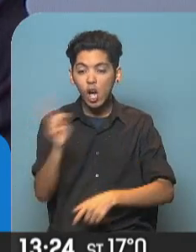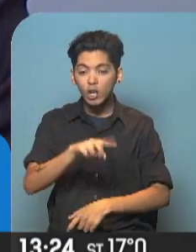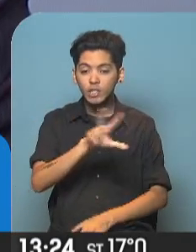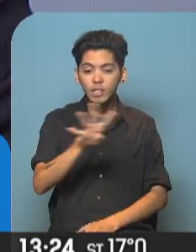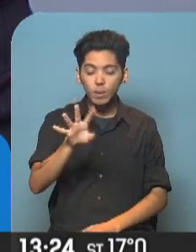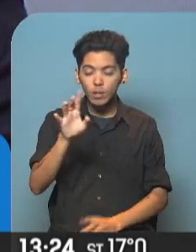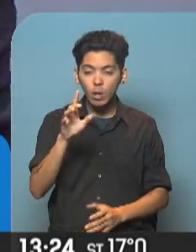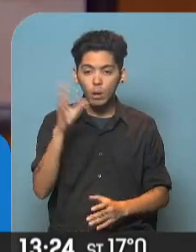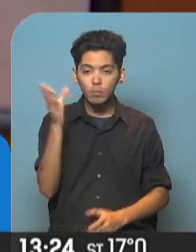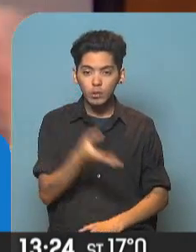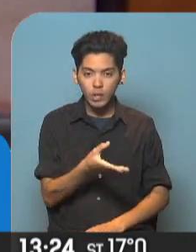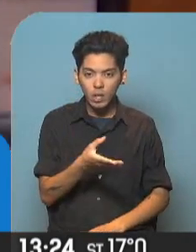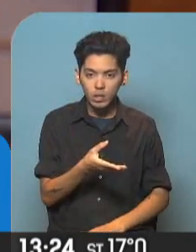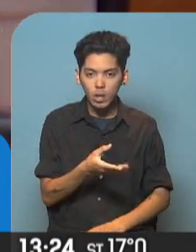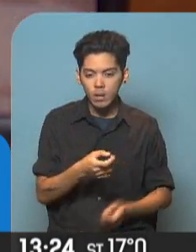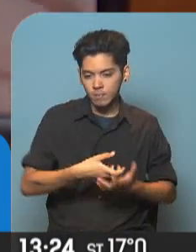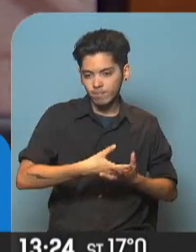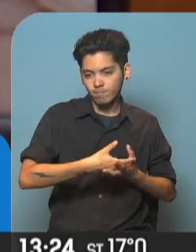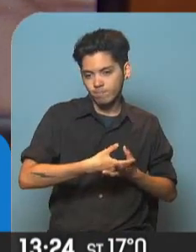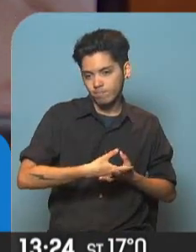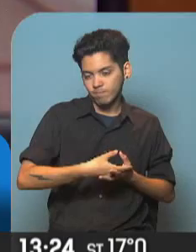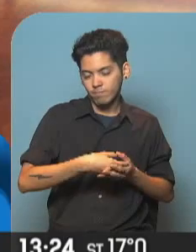34% restante, para la amplia